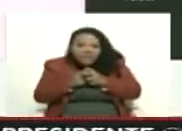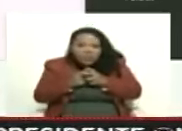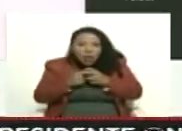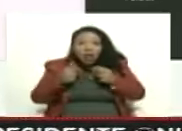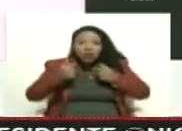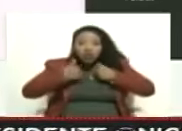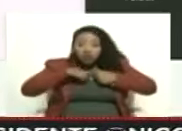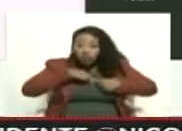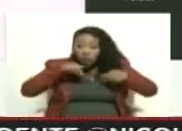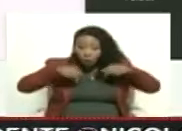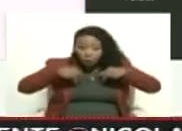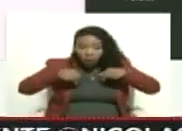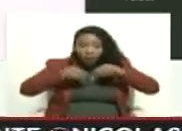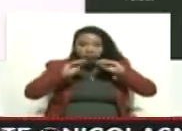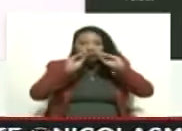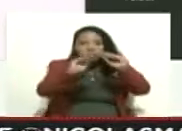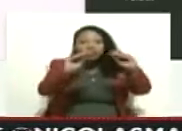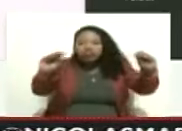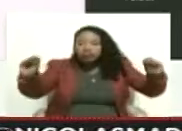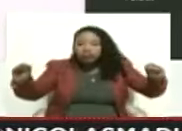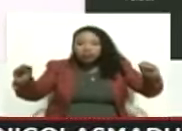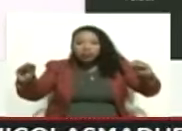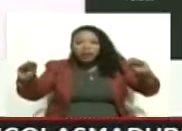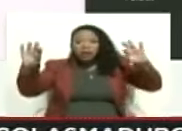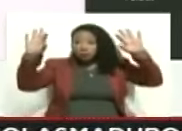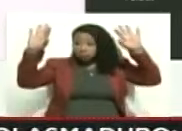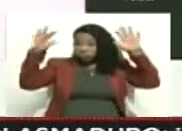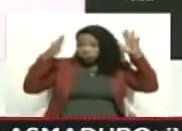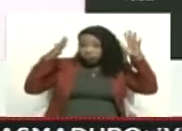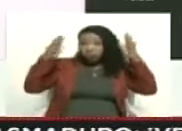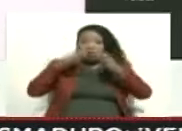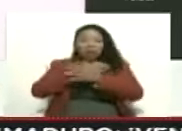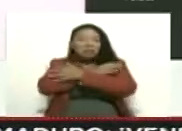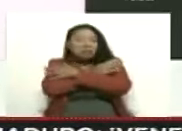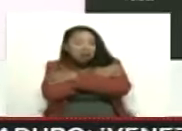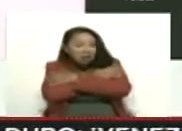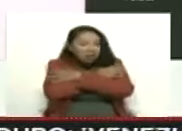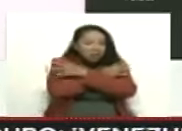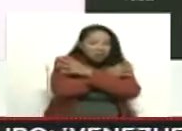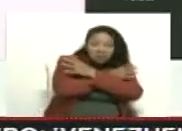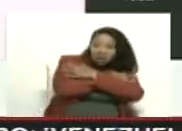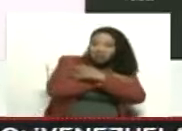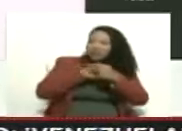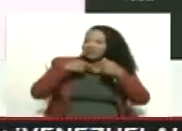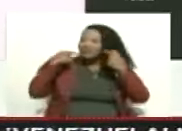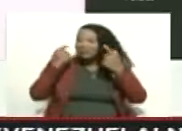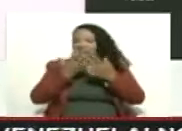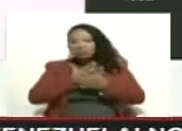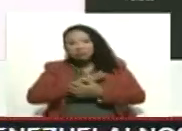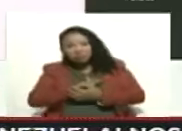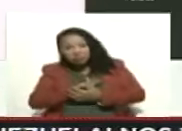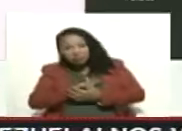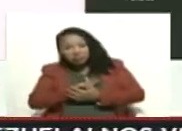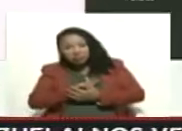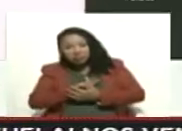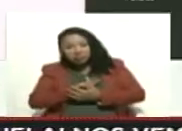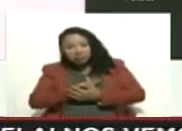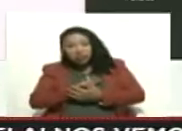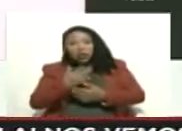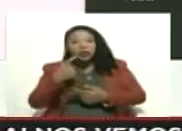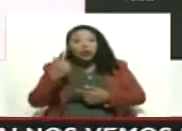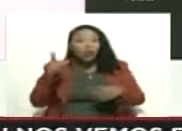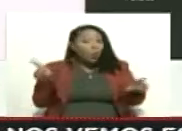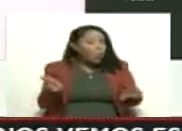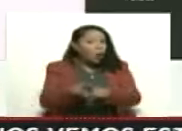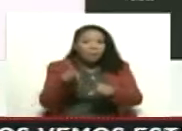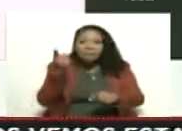partido que entre celebración y celebración entre abrazo y abrazo entre sonrisa y tristeza estemos pendientes de